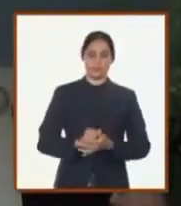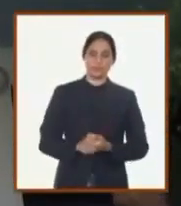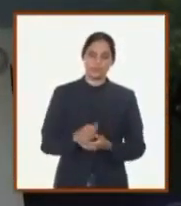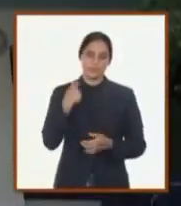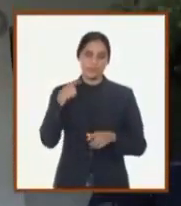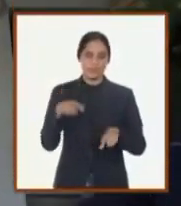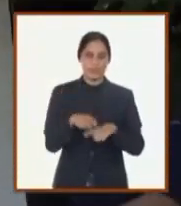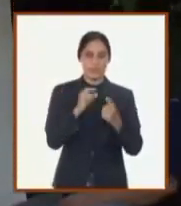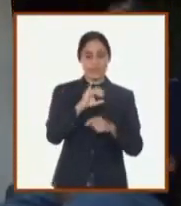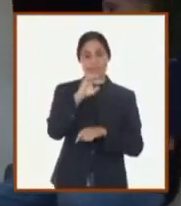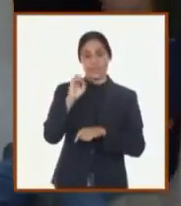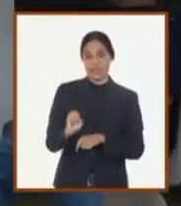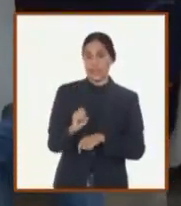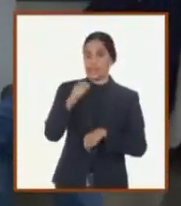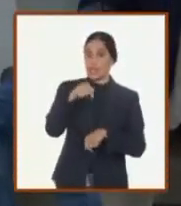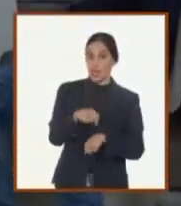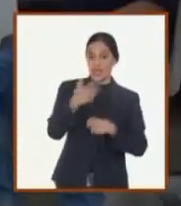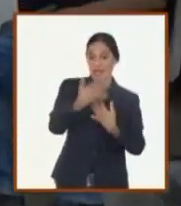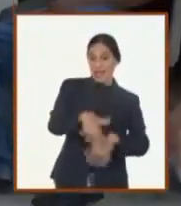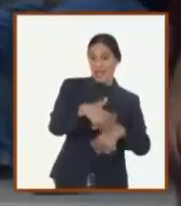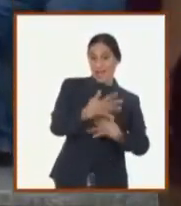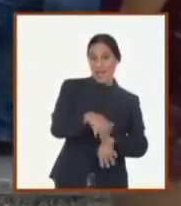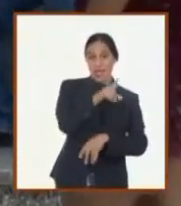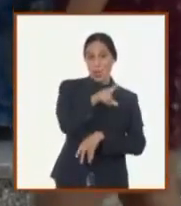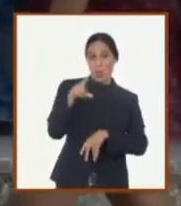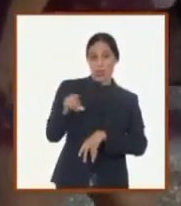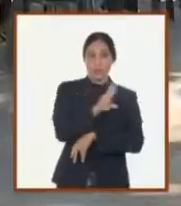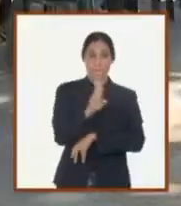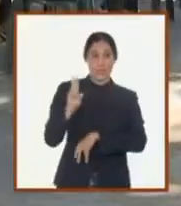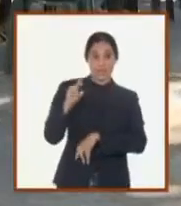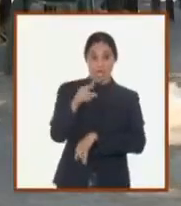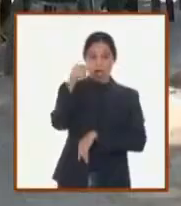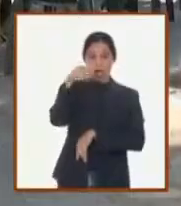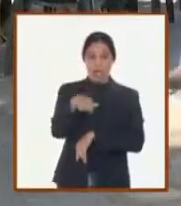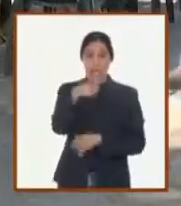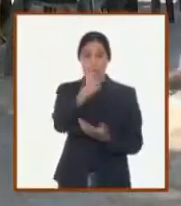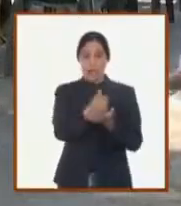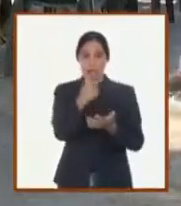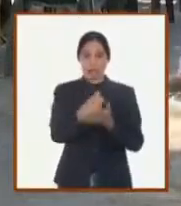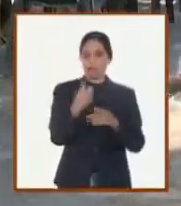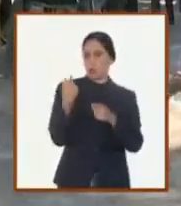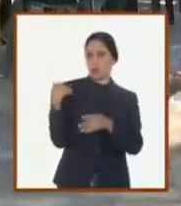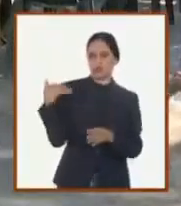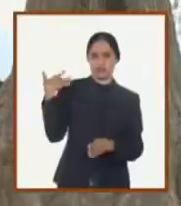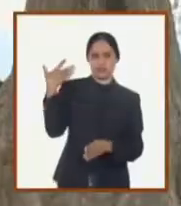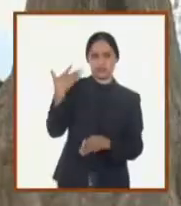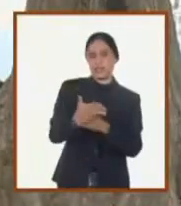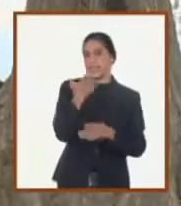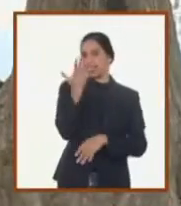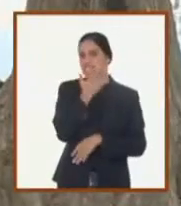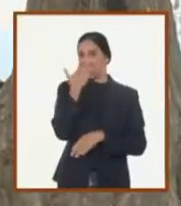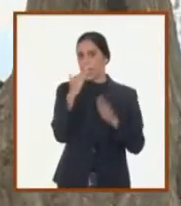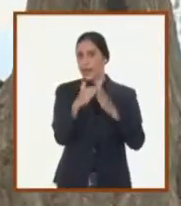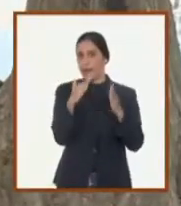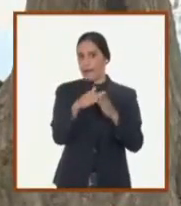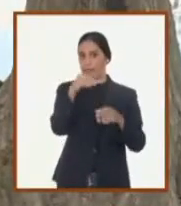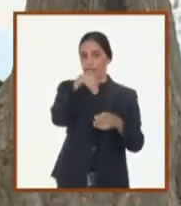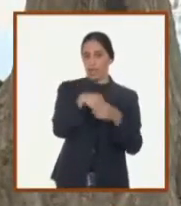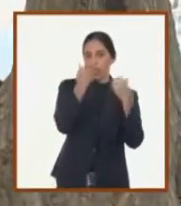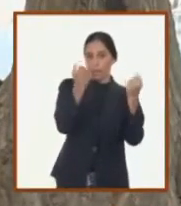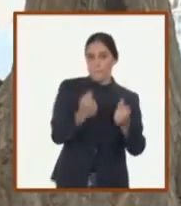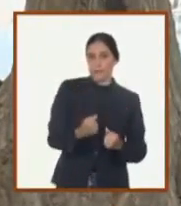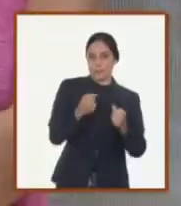la oficina de en la mítica calle 11 del Vedado capitalino donde vivió muchos años Celia Sánchez comenzó el programa de